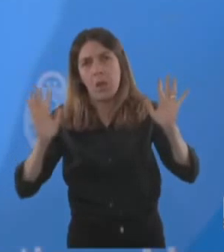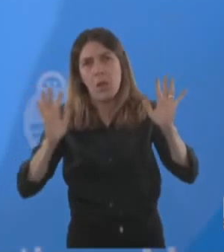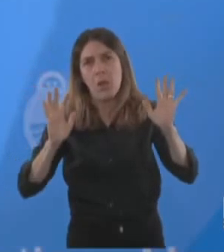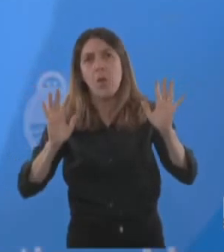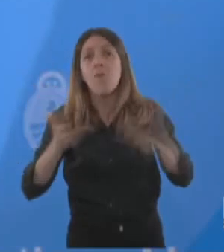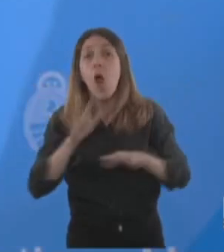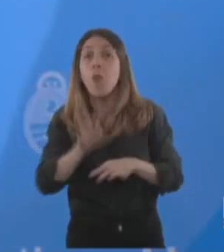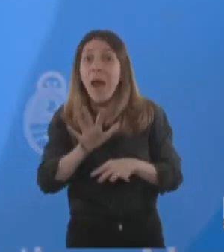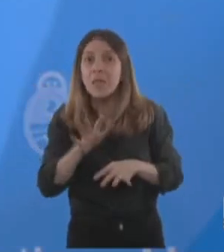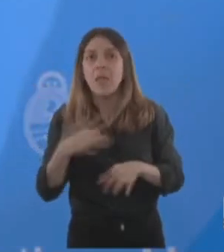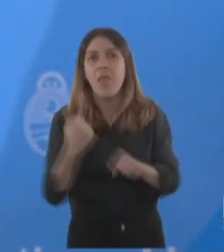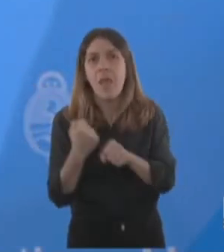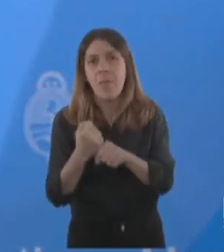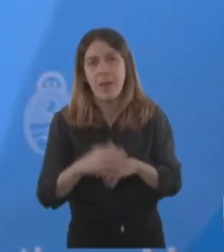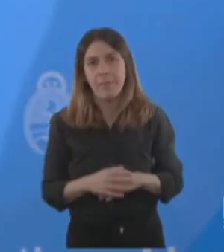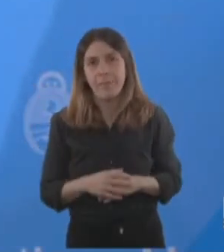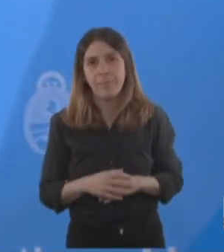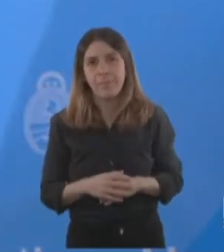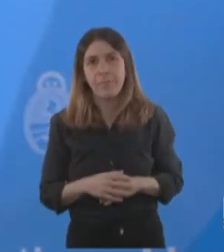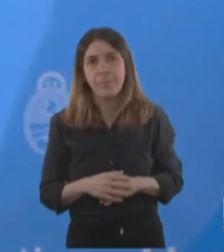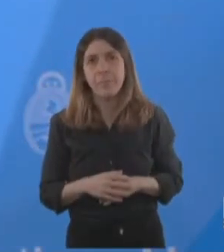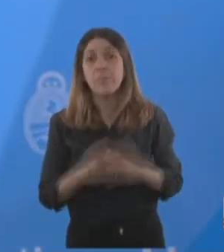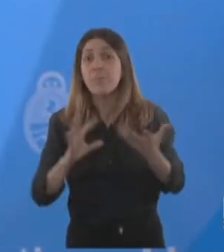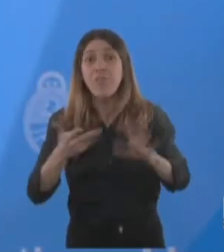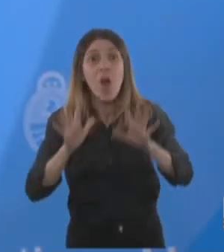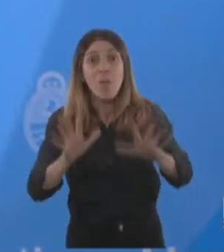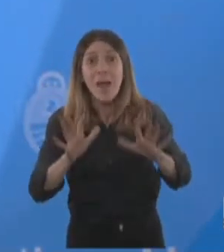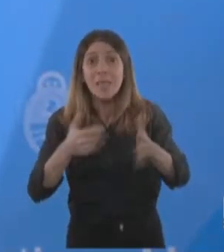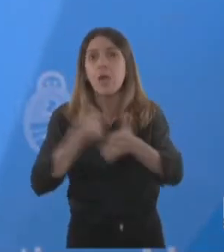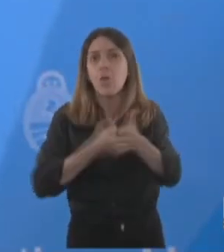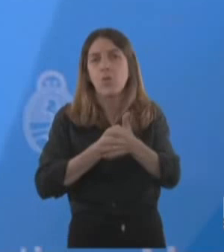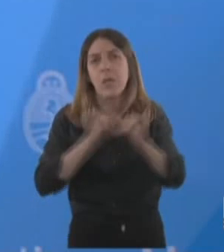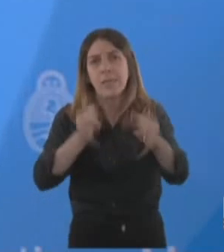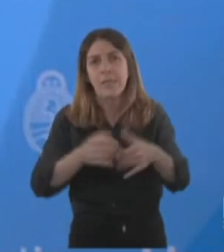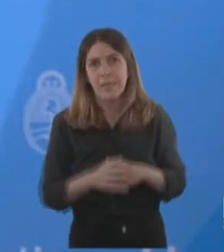que debemos hacerlo, es la manera en que debemos hacerlo.